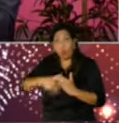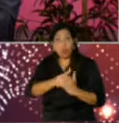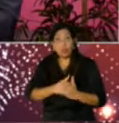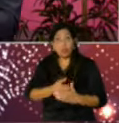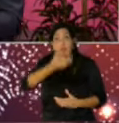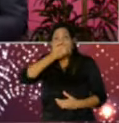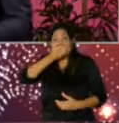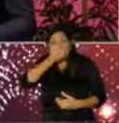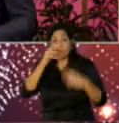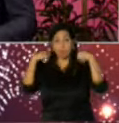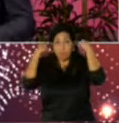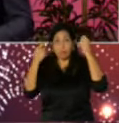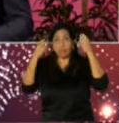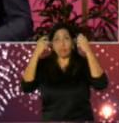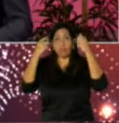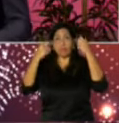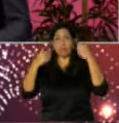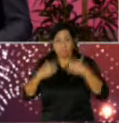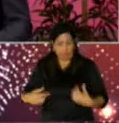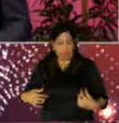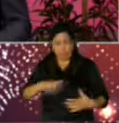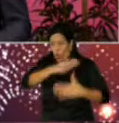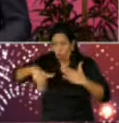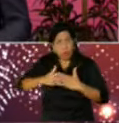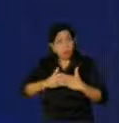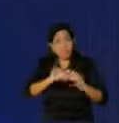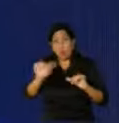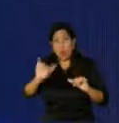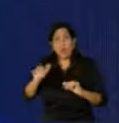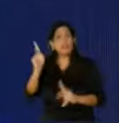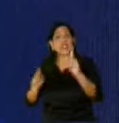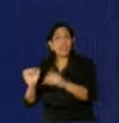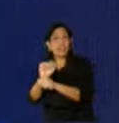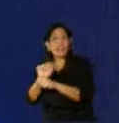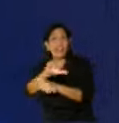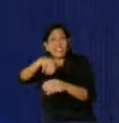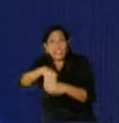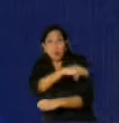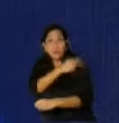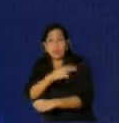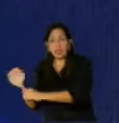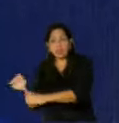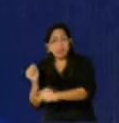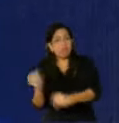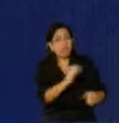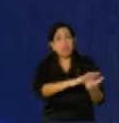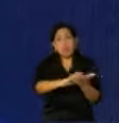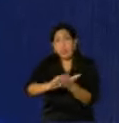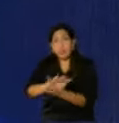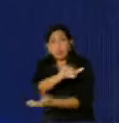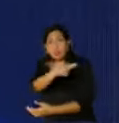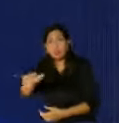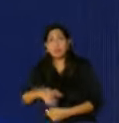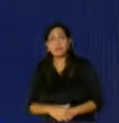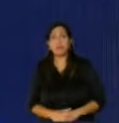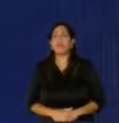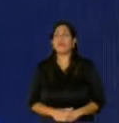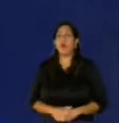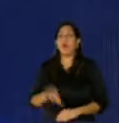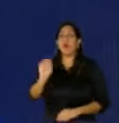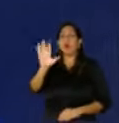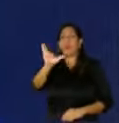de mantenimiento? La realidad es la limitación de equipo, cuando y todavía sigue habiendo limitación de equipo, cuando se hablaba de la N95, si